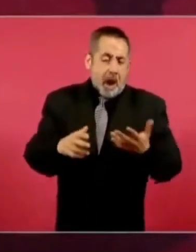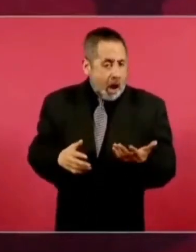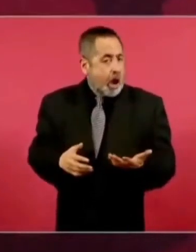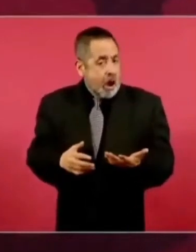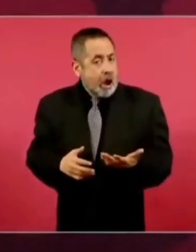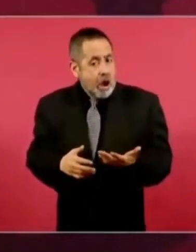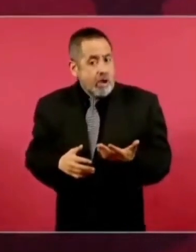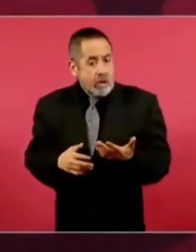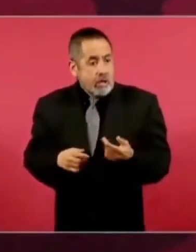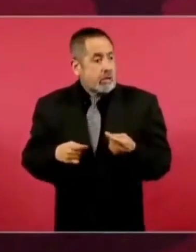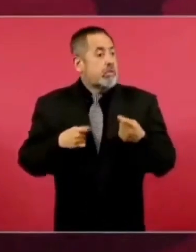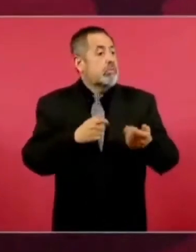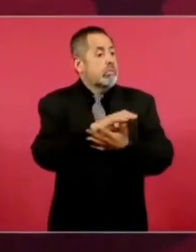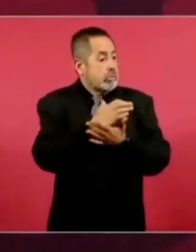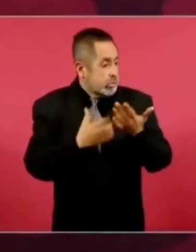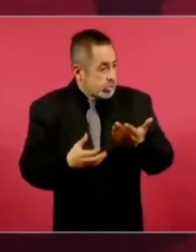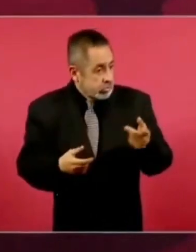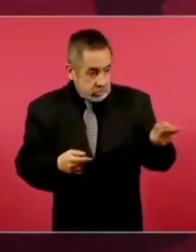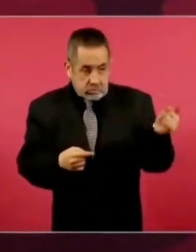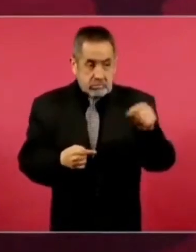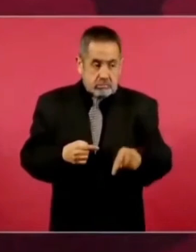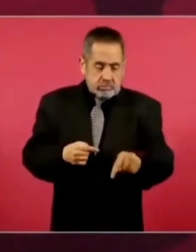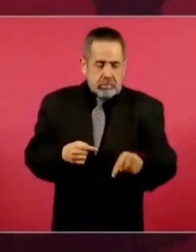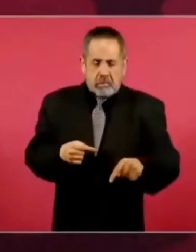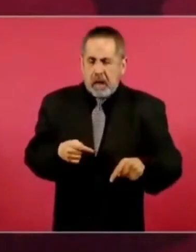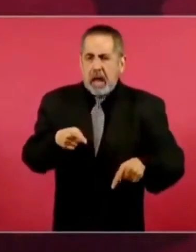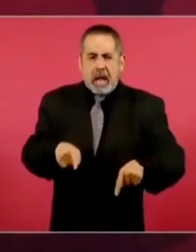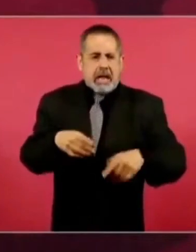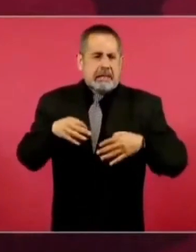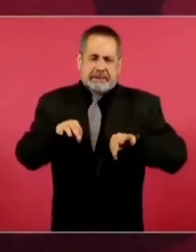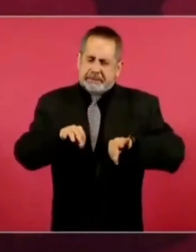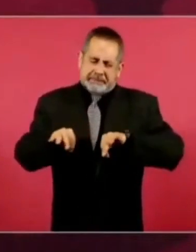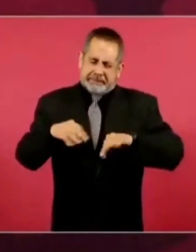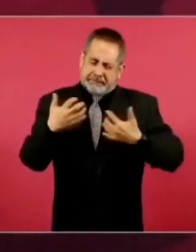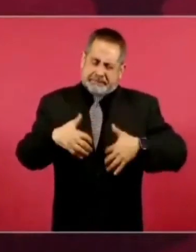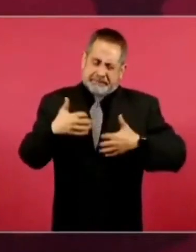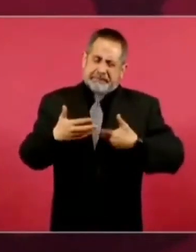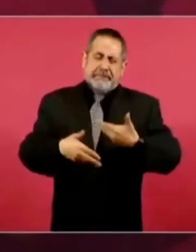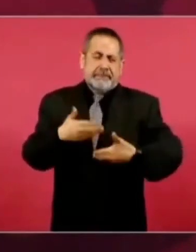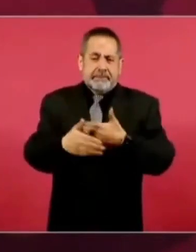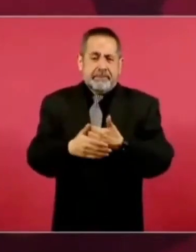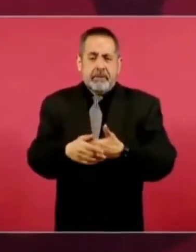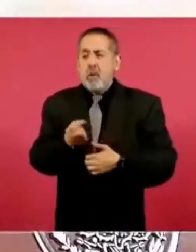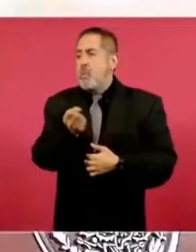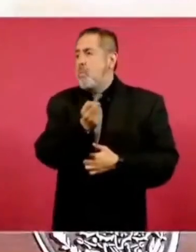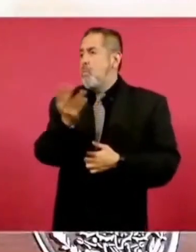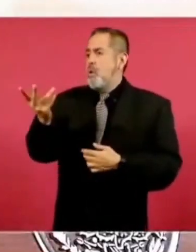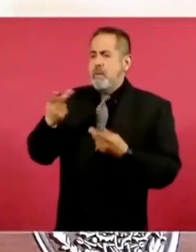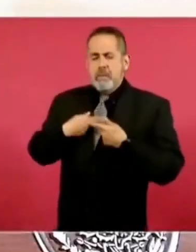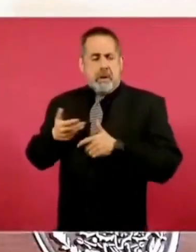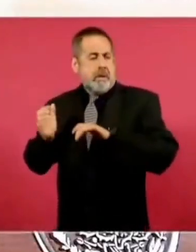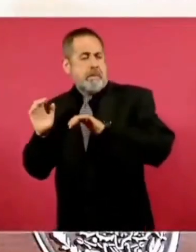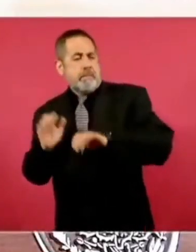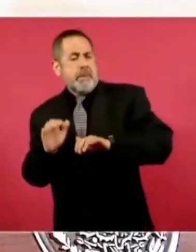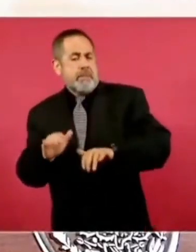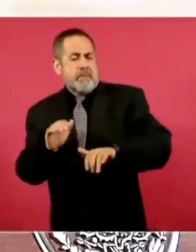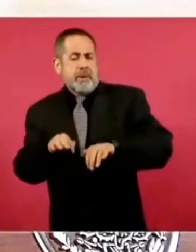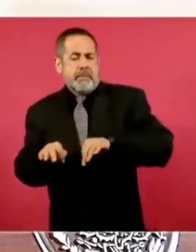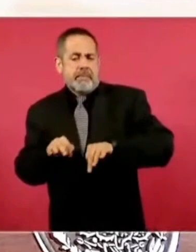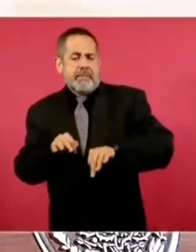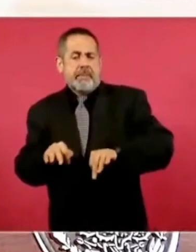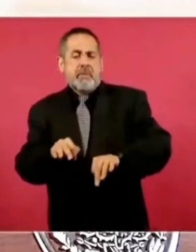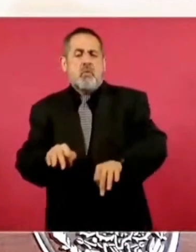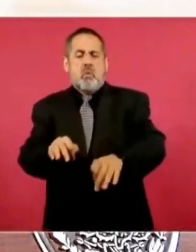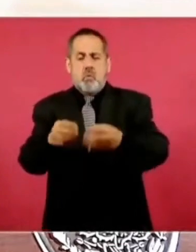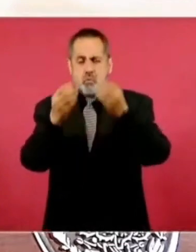parques con la condición de que se generen empleos, porque